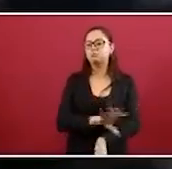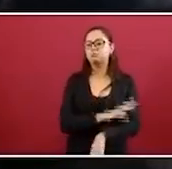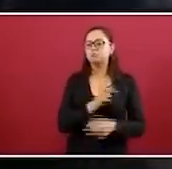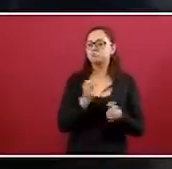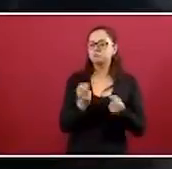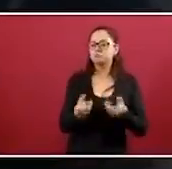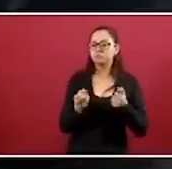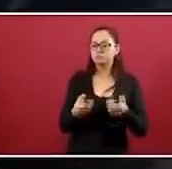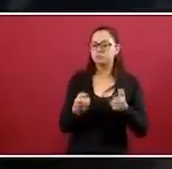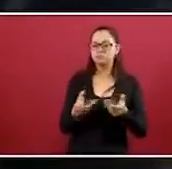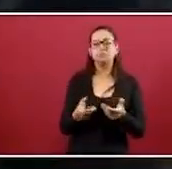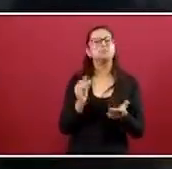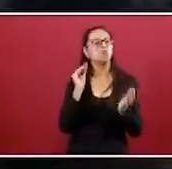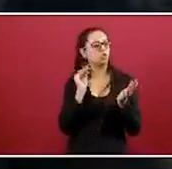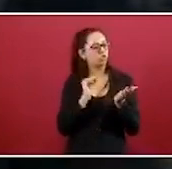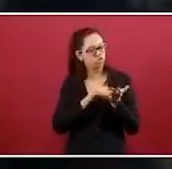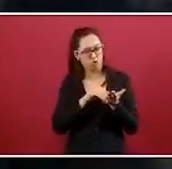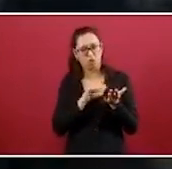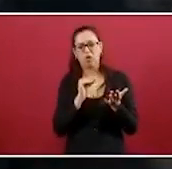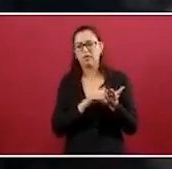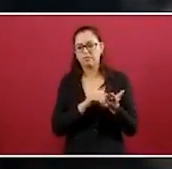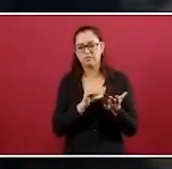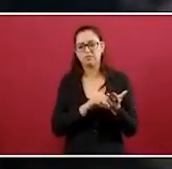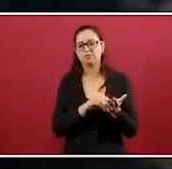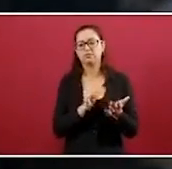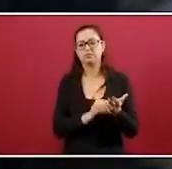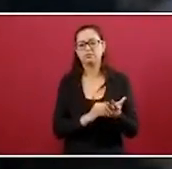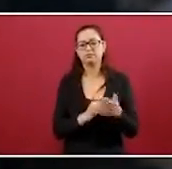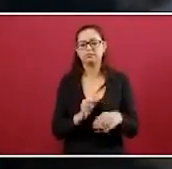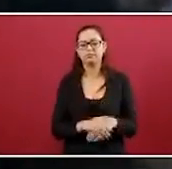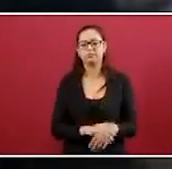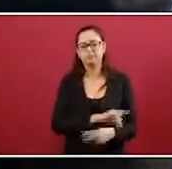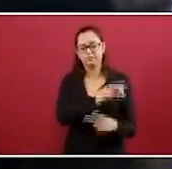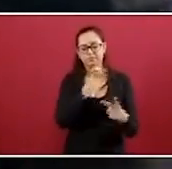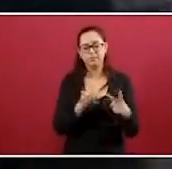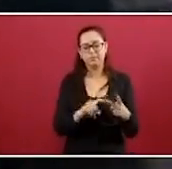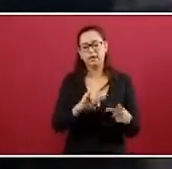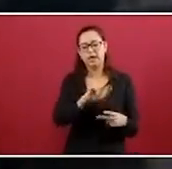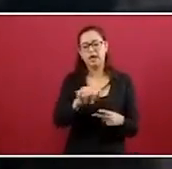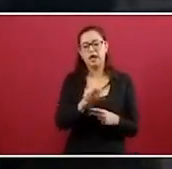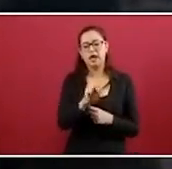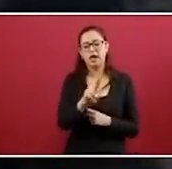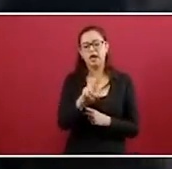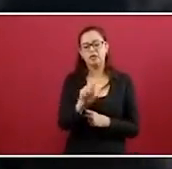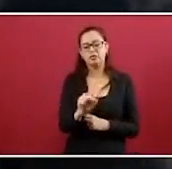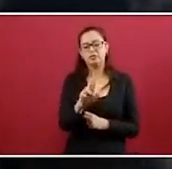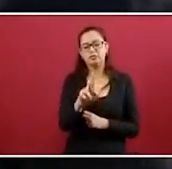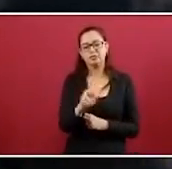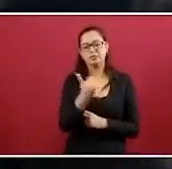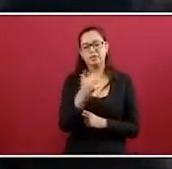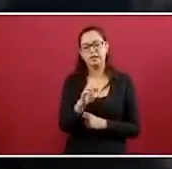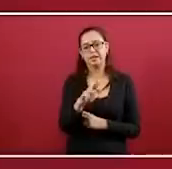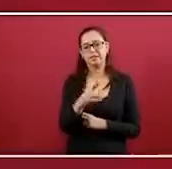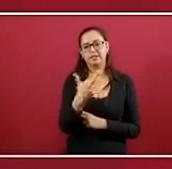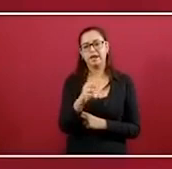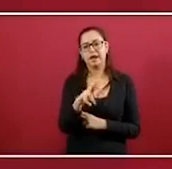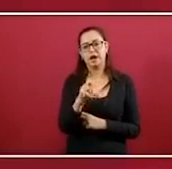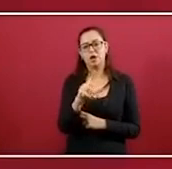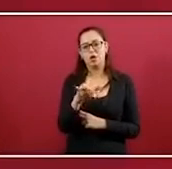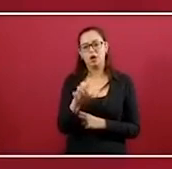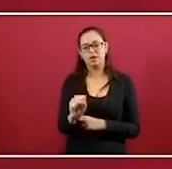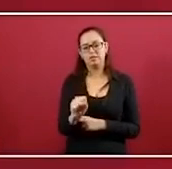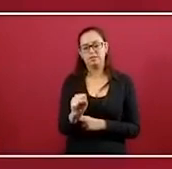está actuando todavía en el país. Jesús Reyes Heroles Garza, González